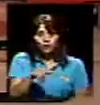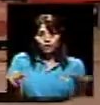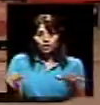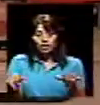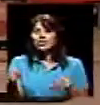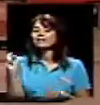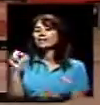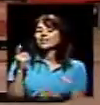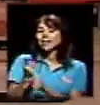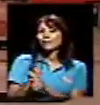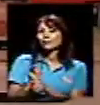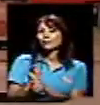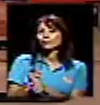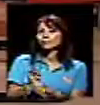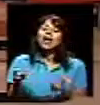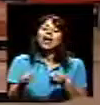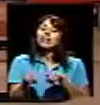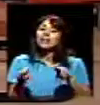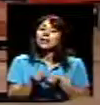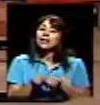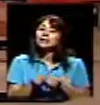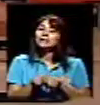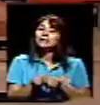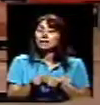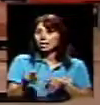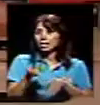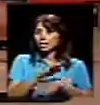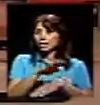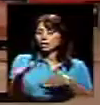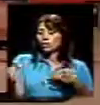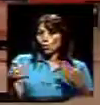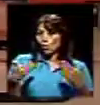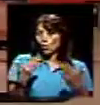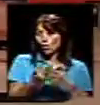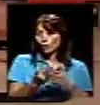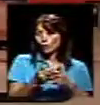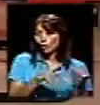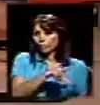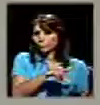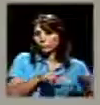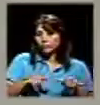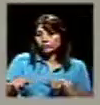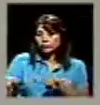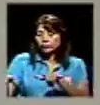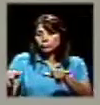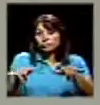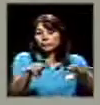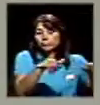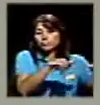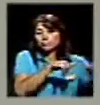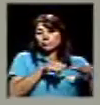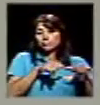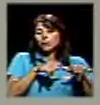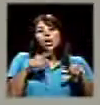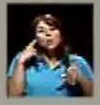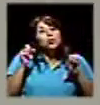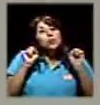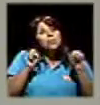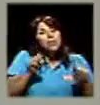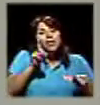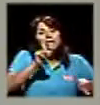chocolate. Y además que todas las manzanas fueran de la misma especie, porque dentro del grupo de las manzanas podemos encontrar verdes,